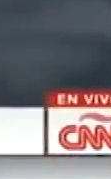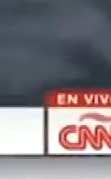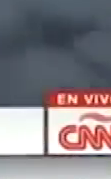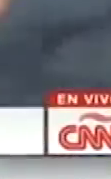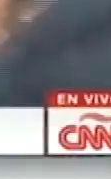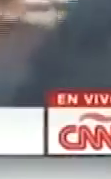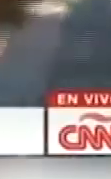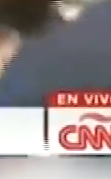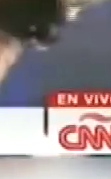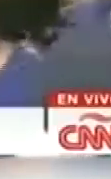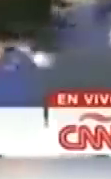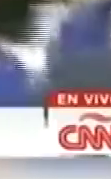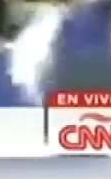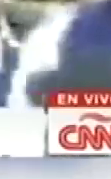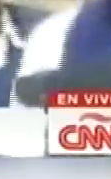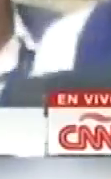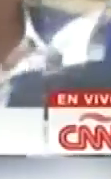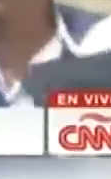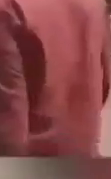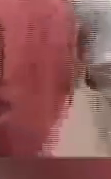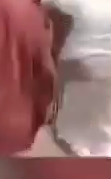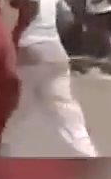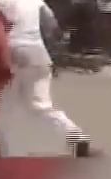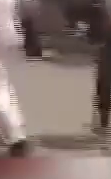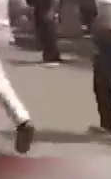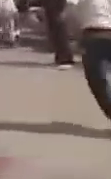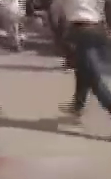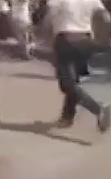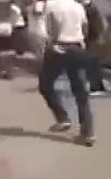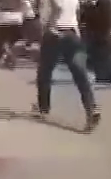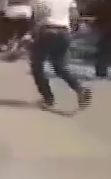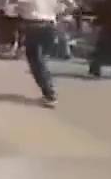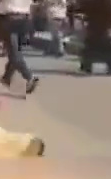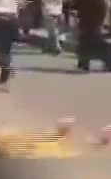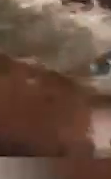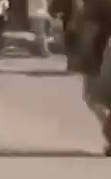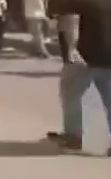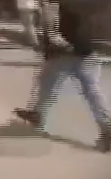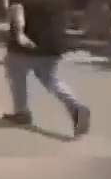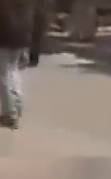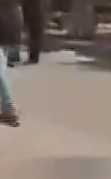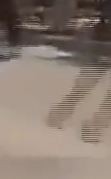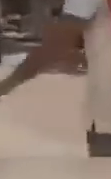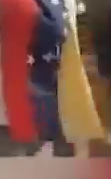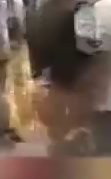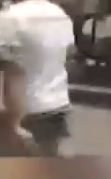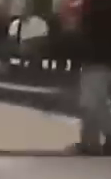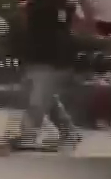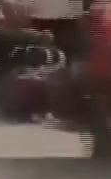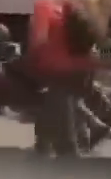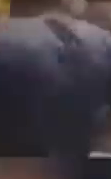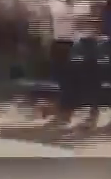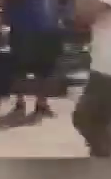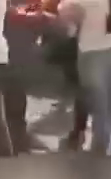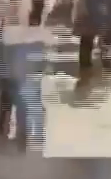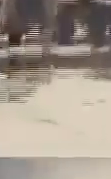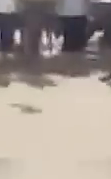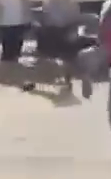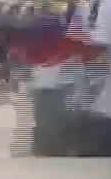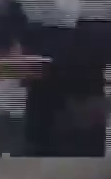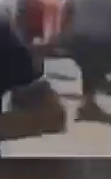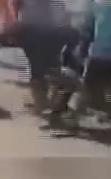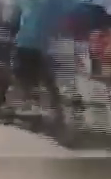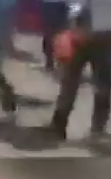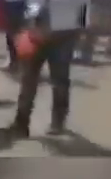policía acaba de llegar al puente internacional simón bolívar un grupo de jóvenes